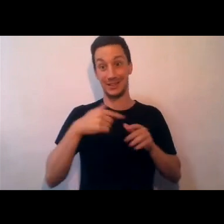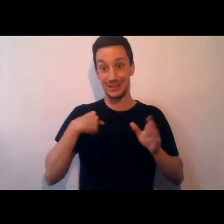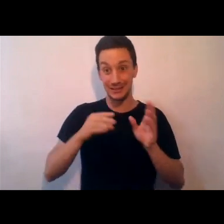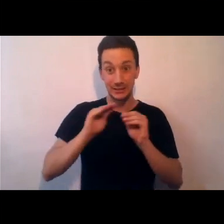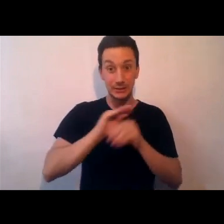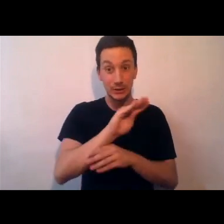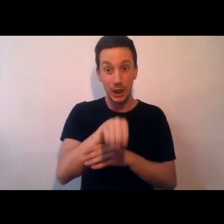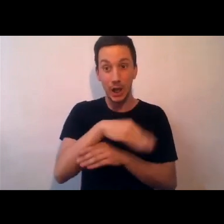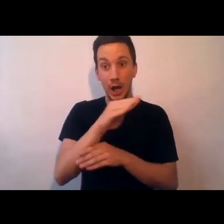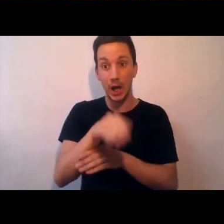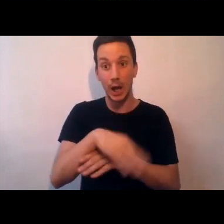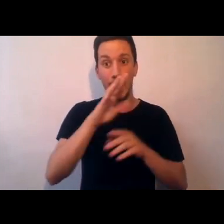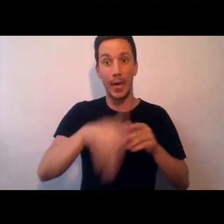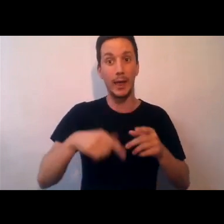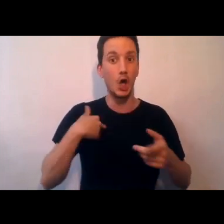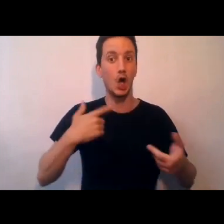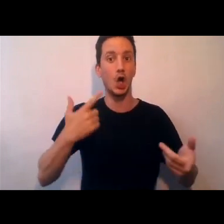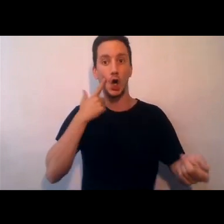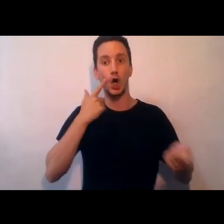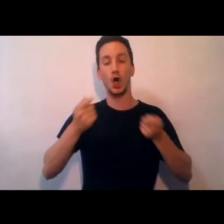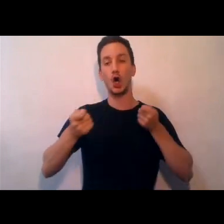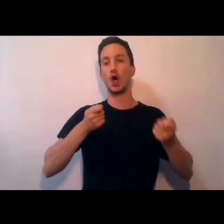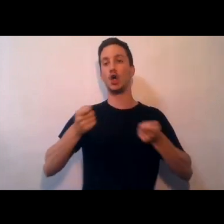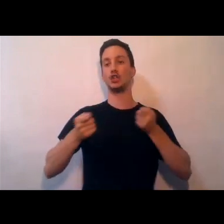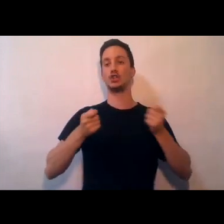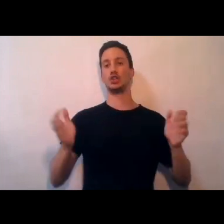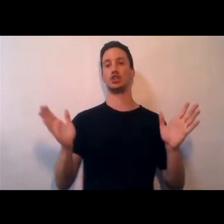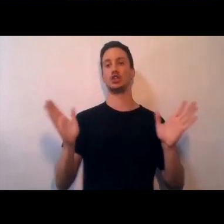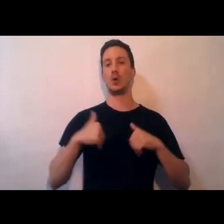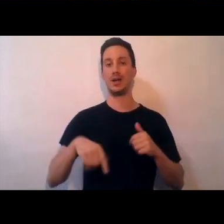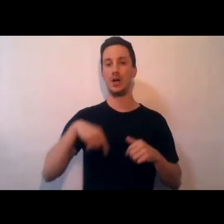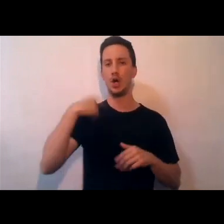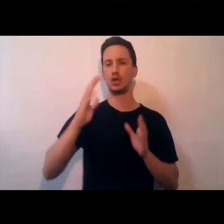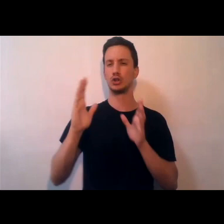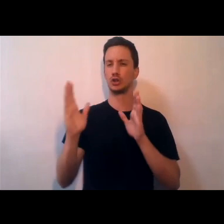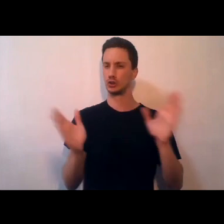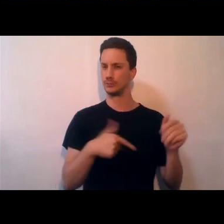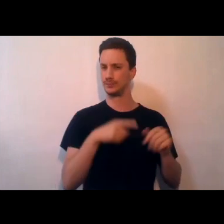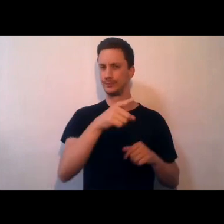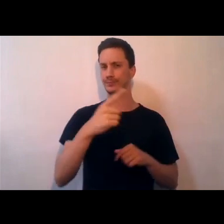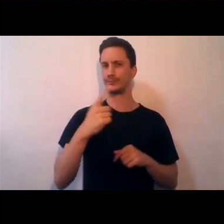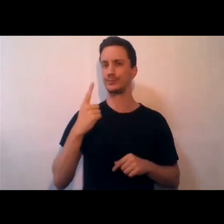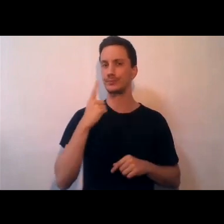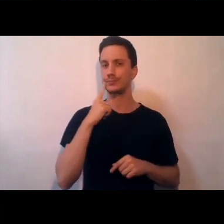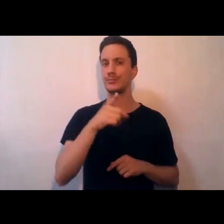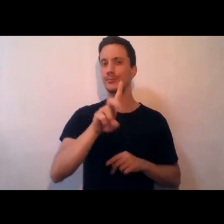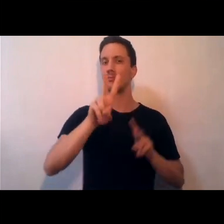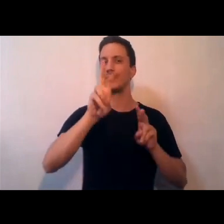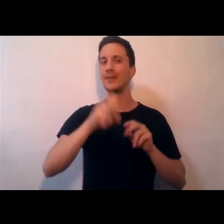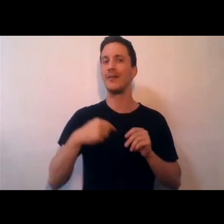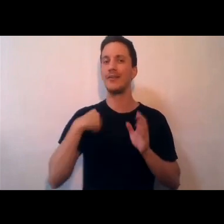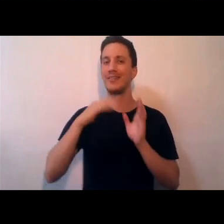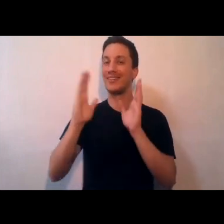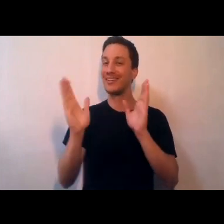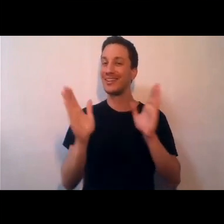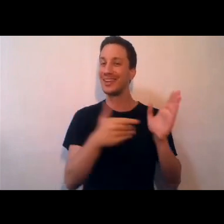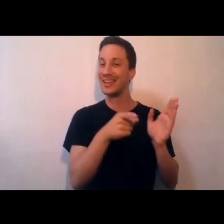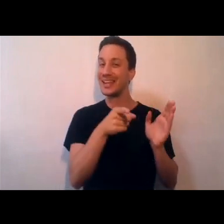pues no controle su dermatitis atópica. Luego tenemos este otro tratamiento antiinflamatorio que son los inhibidores de la